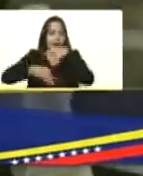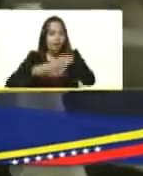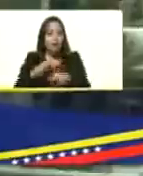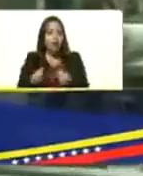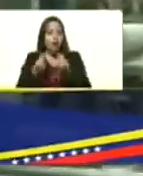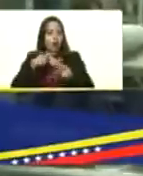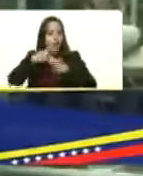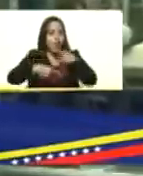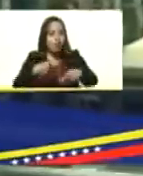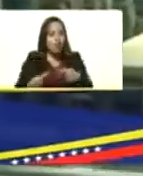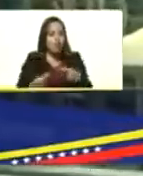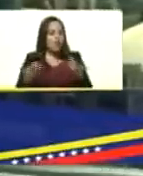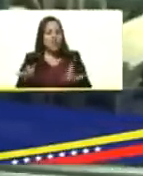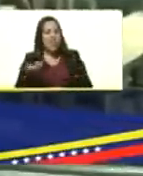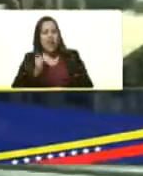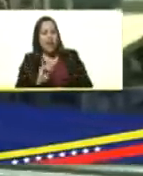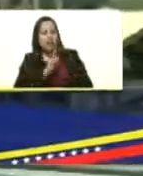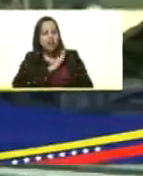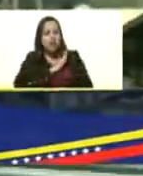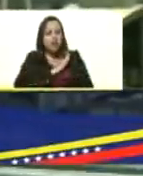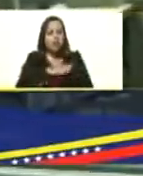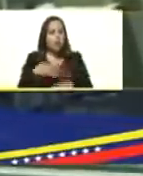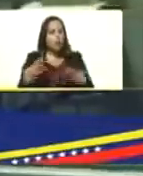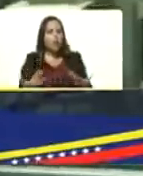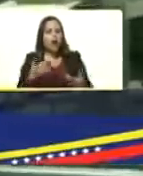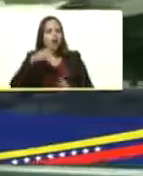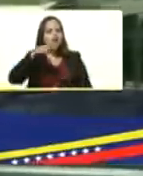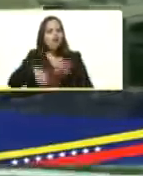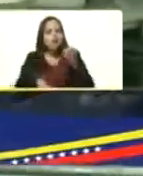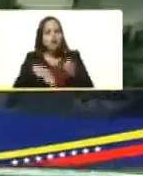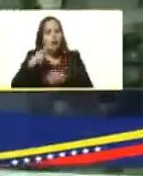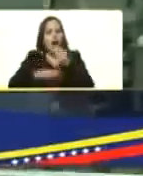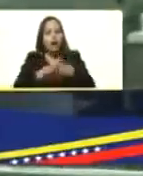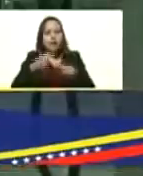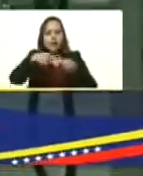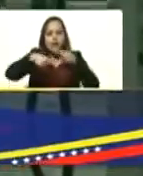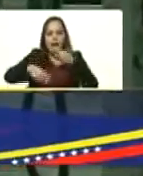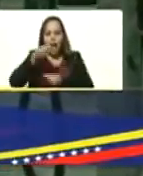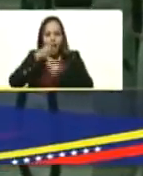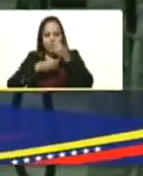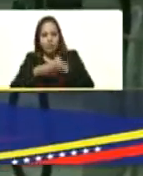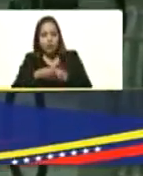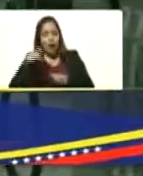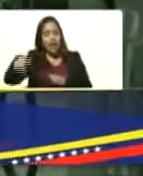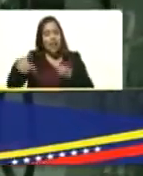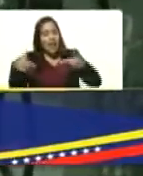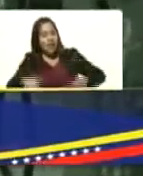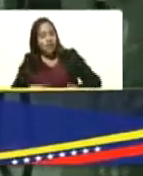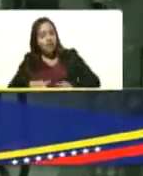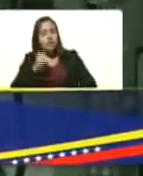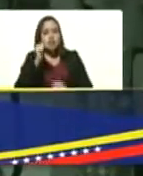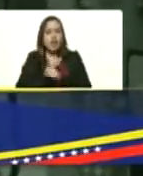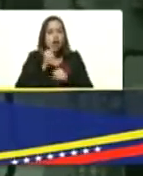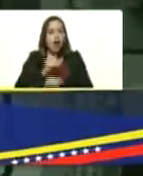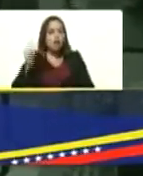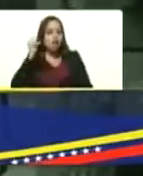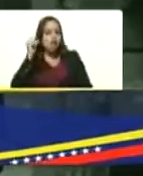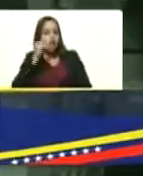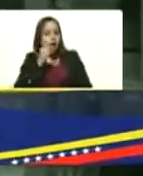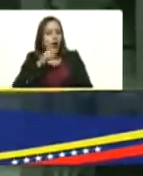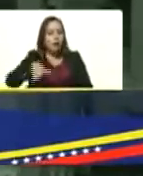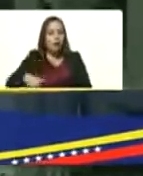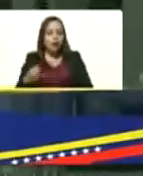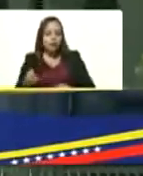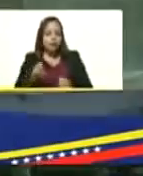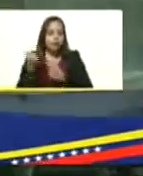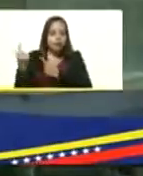con que contamos y por supuesto cuál es el producto final que desde aquí con el esfuerzo de los trabajadores y las trabajadoras sale